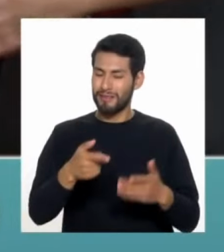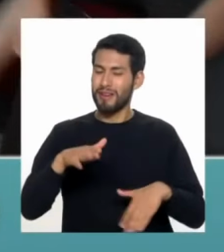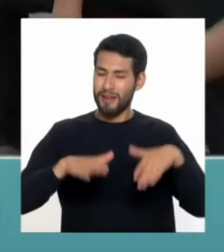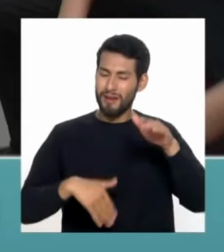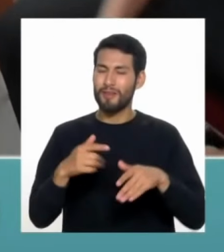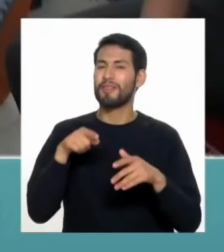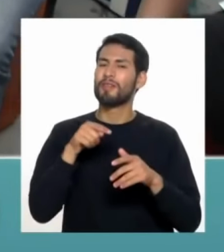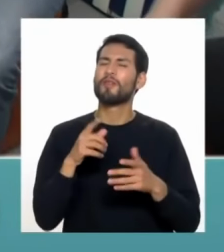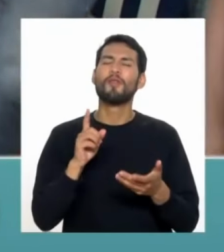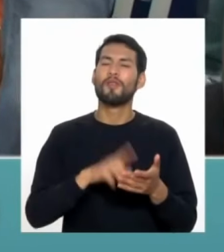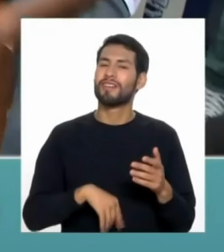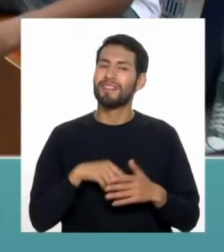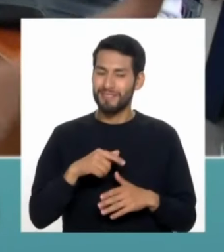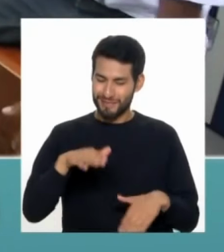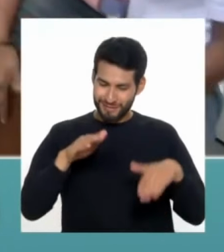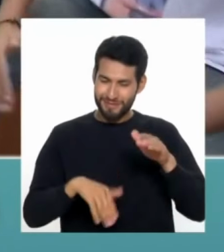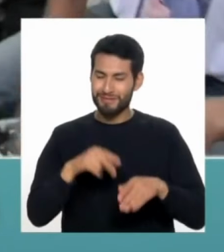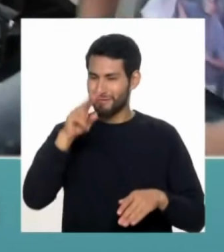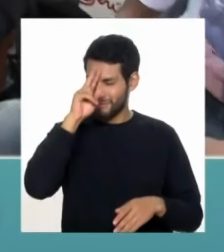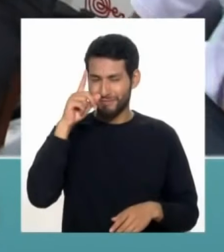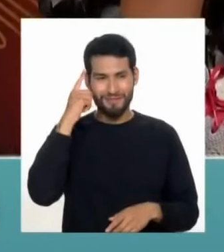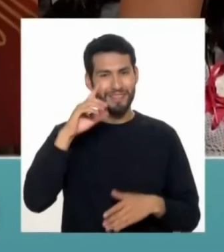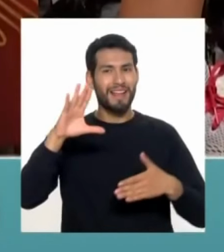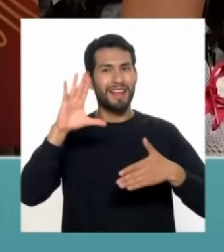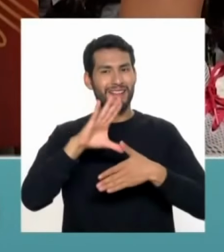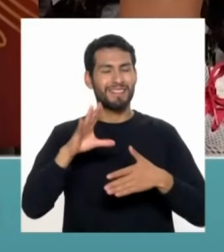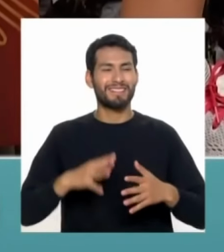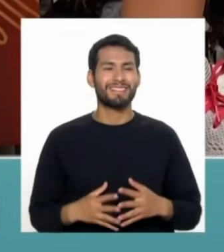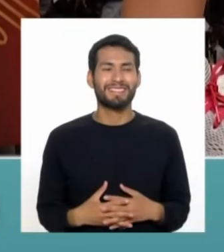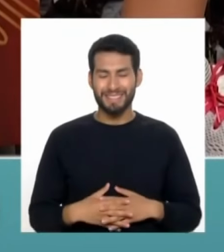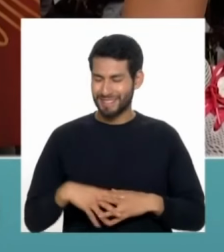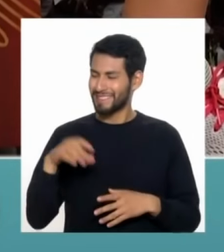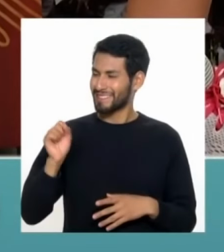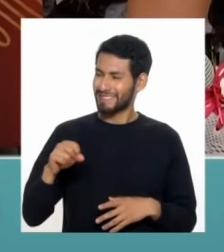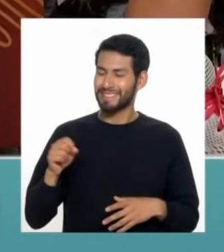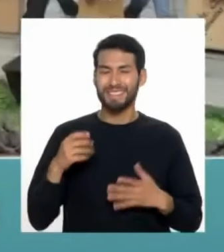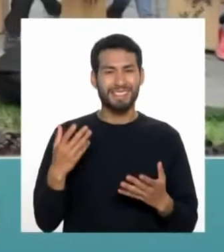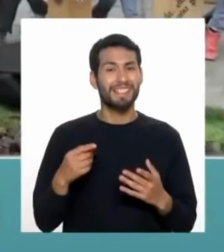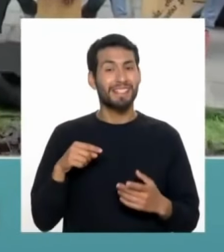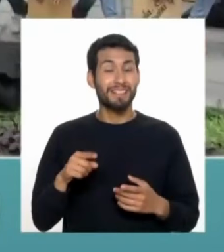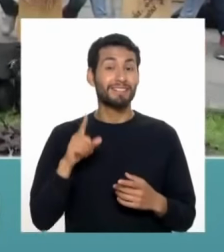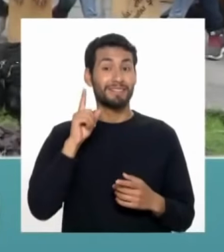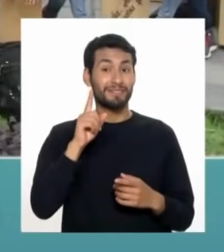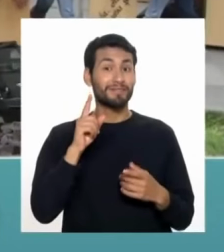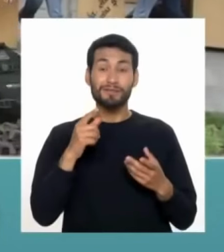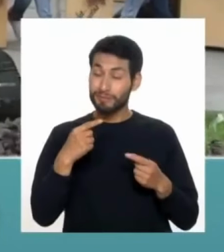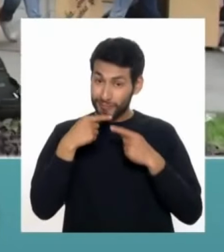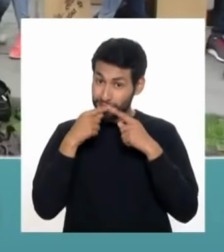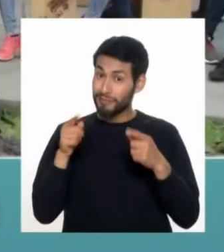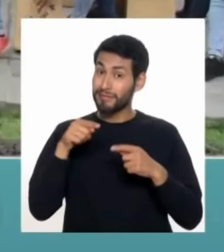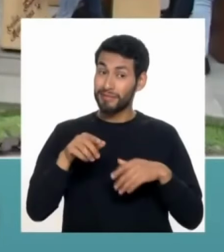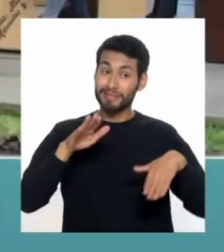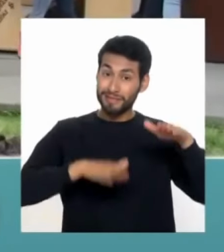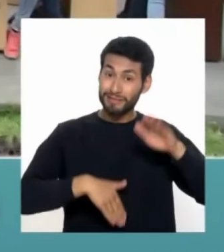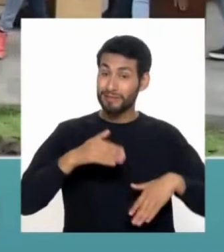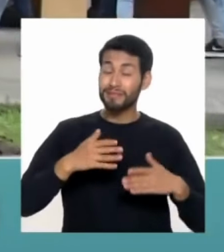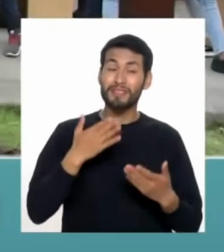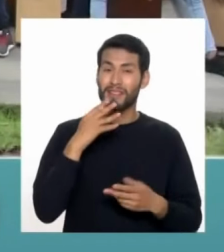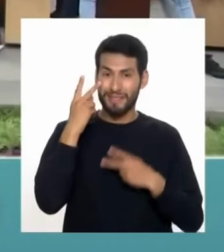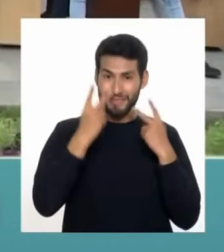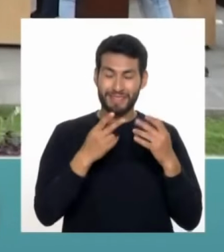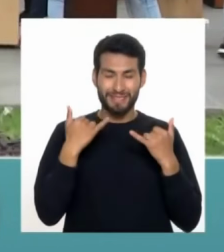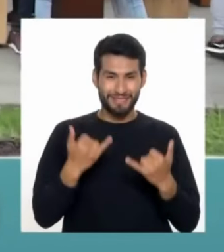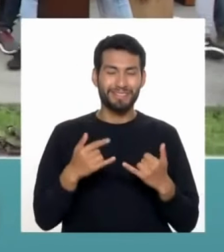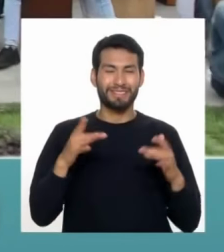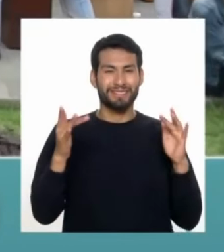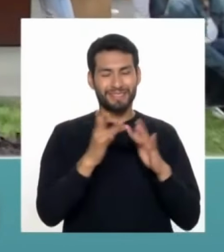como instrumento del Perú para las Américas. Así es, Christopher. Y uno de los difusores del cajón peruano nos visita hoy